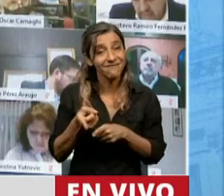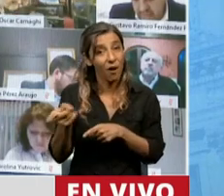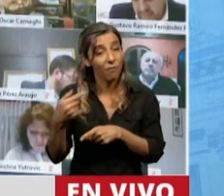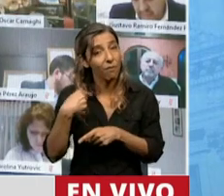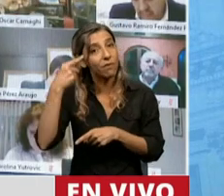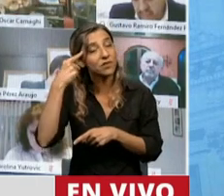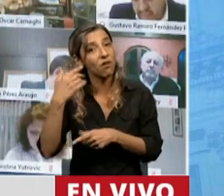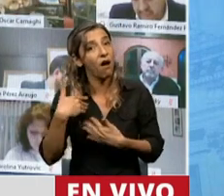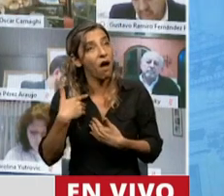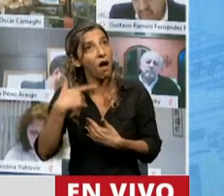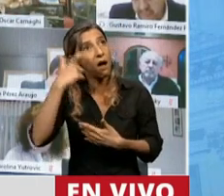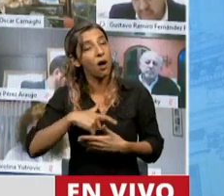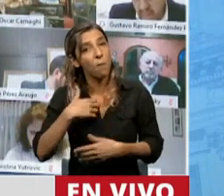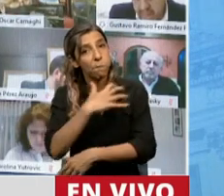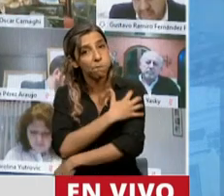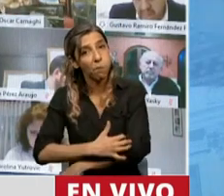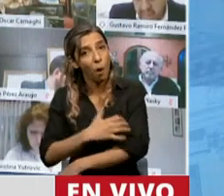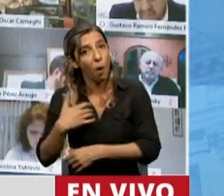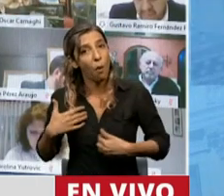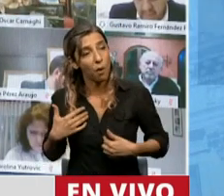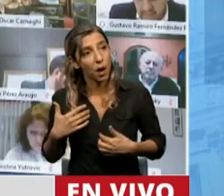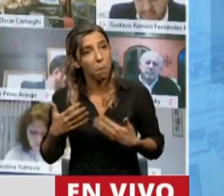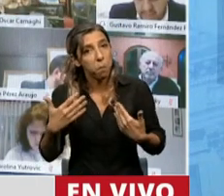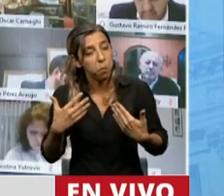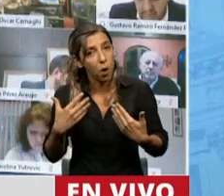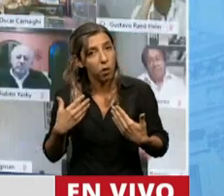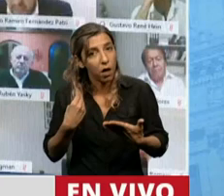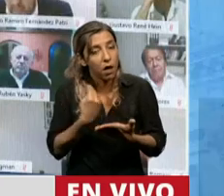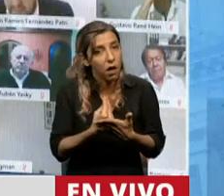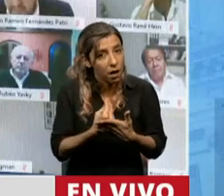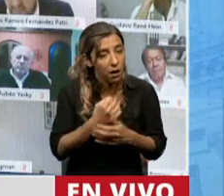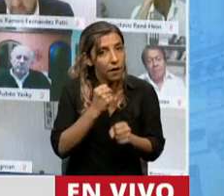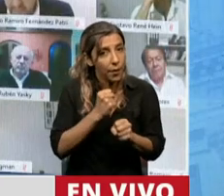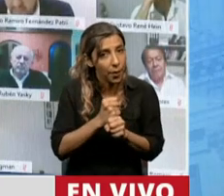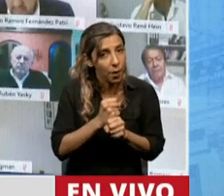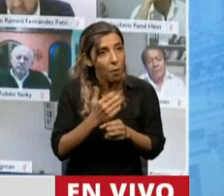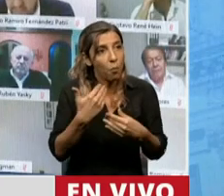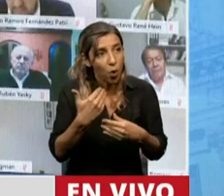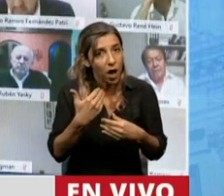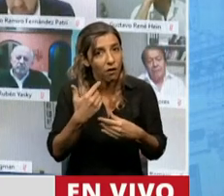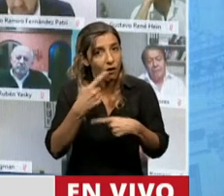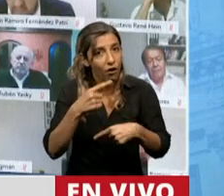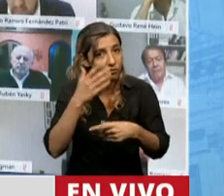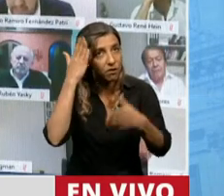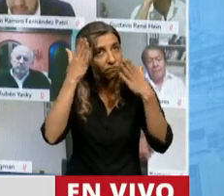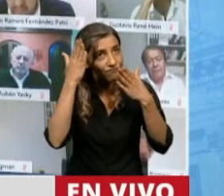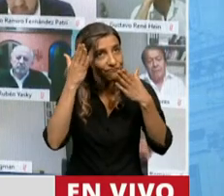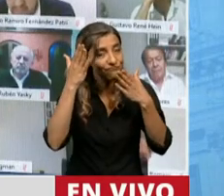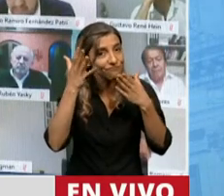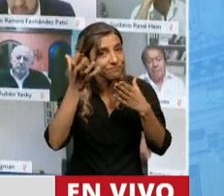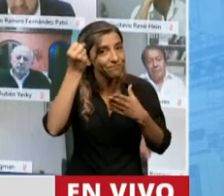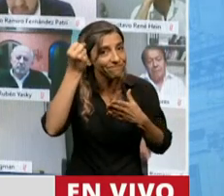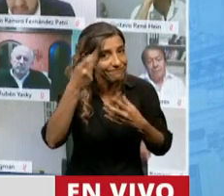los pobres, además, tenían la posibilidad no solamente de soñar, sino de cumplir sueños. Y miren